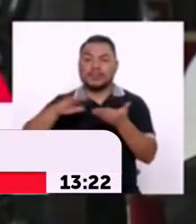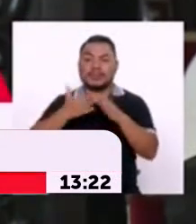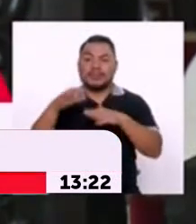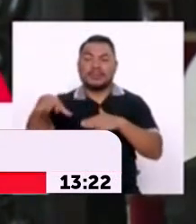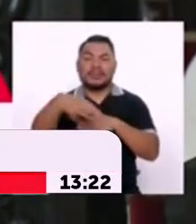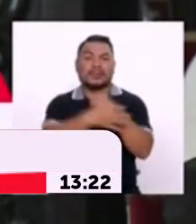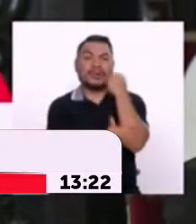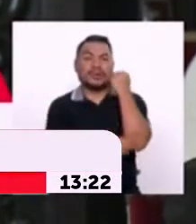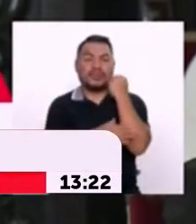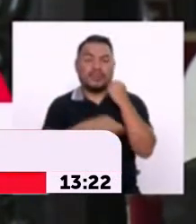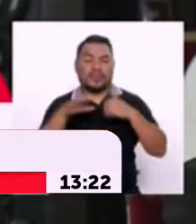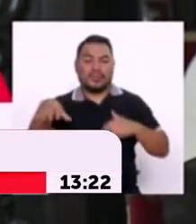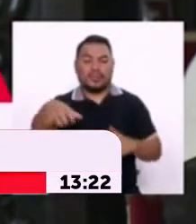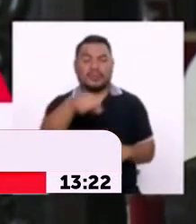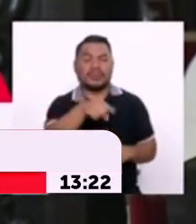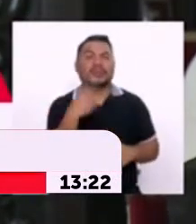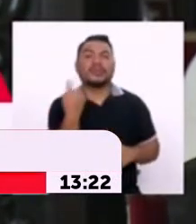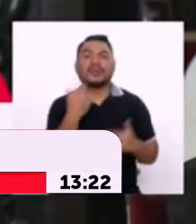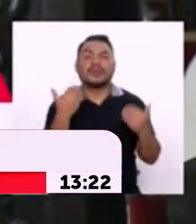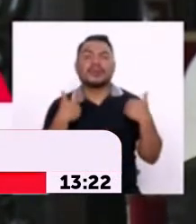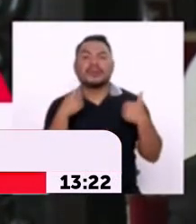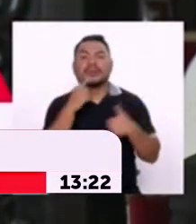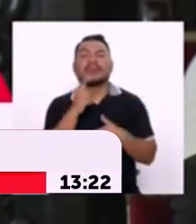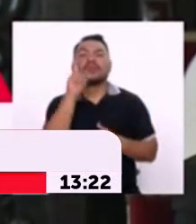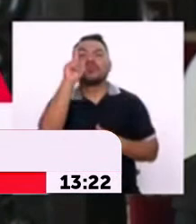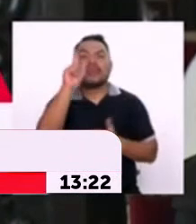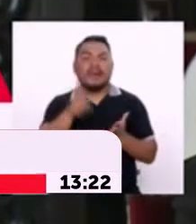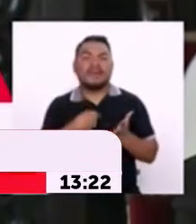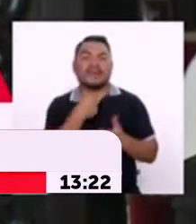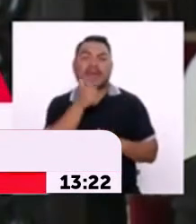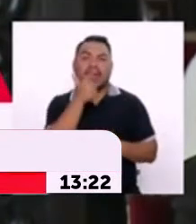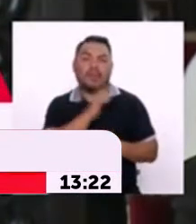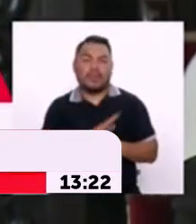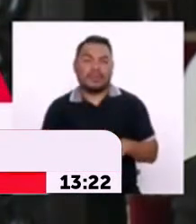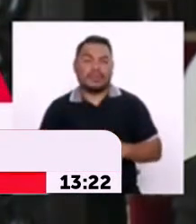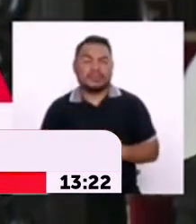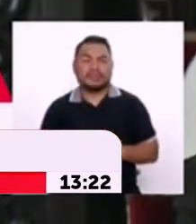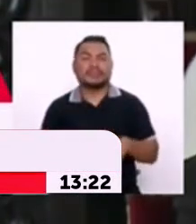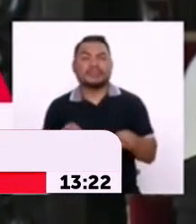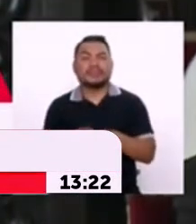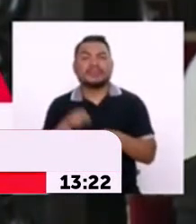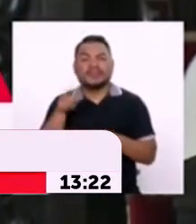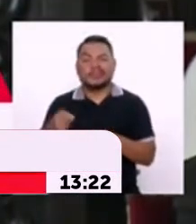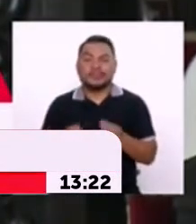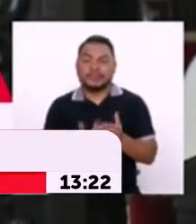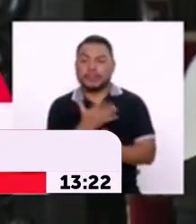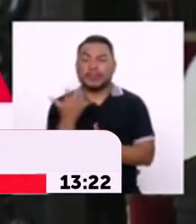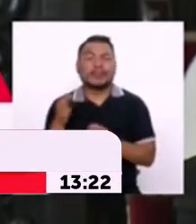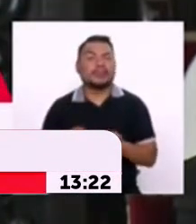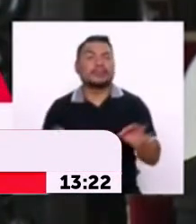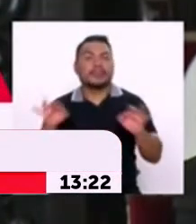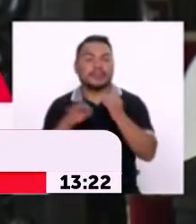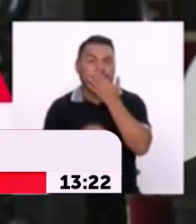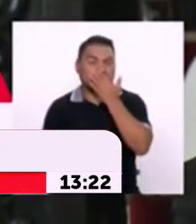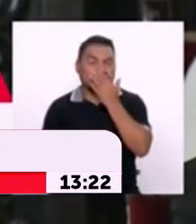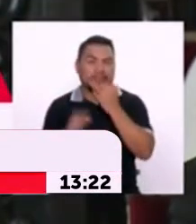asentamientos humanos, que solo tiene una vez el agua. Caldo de cultivo importante.